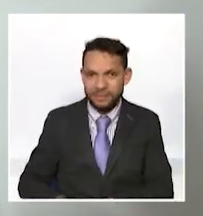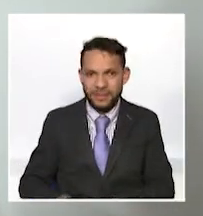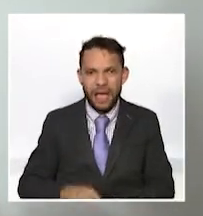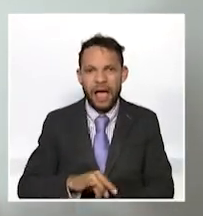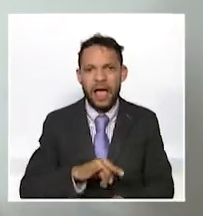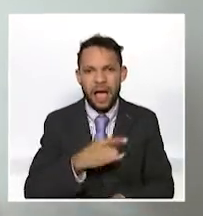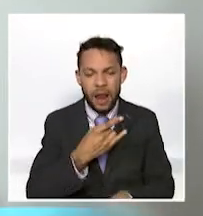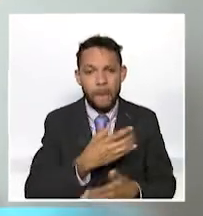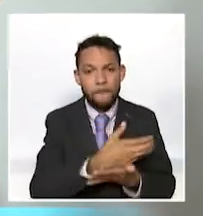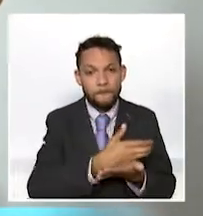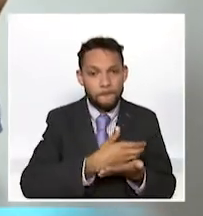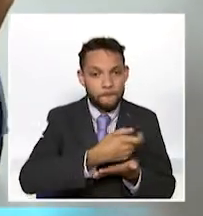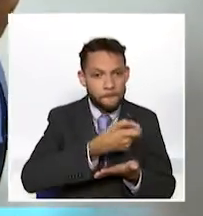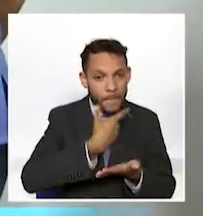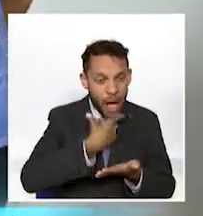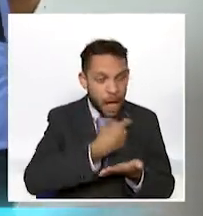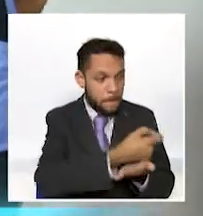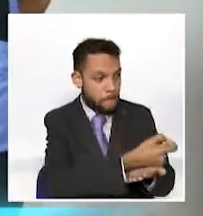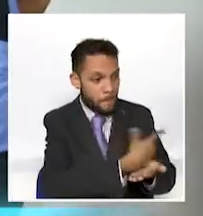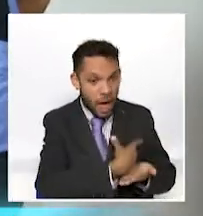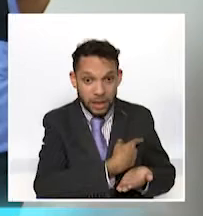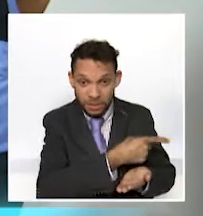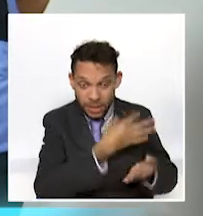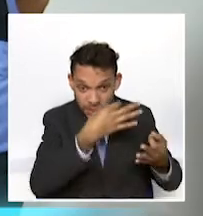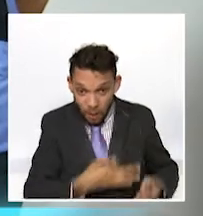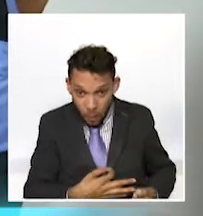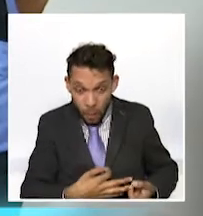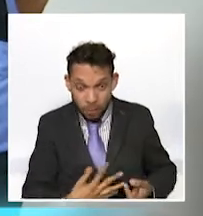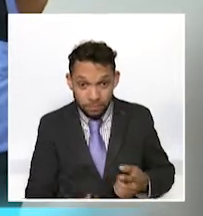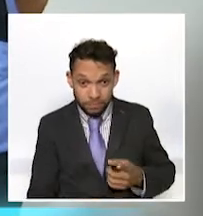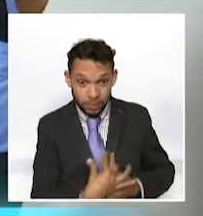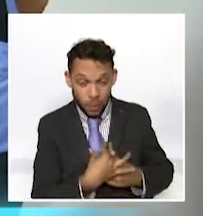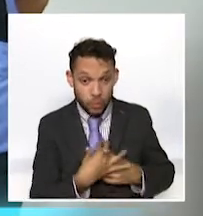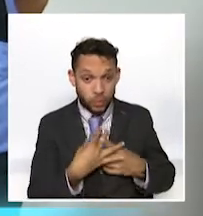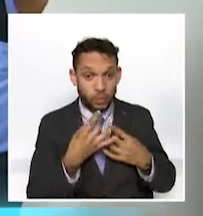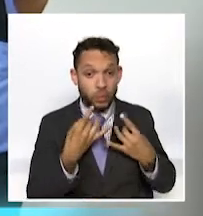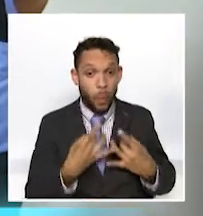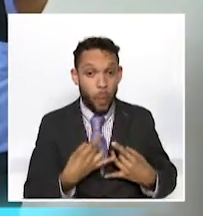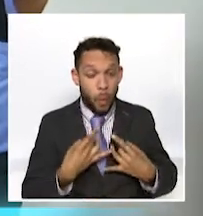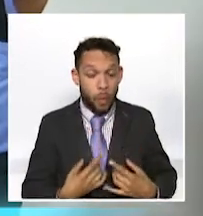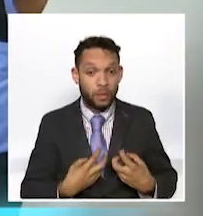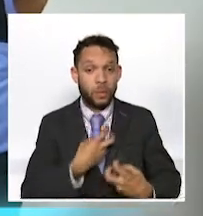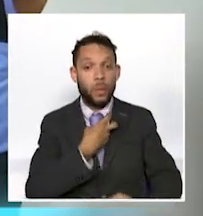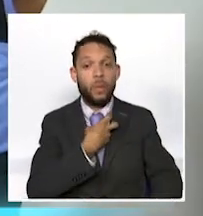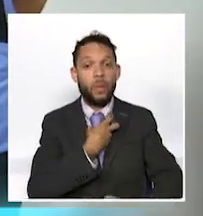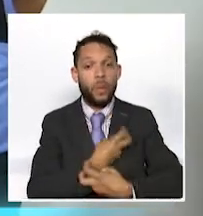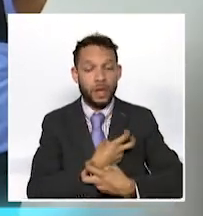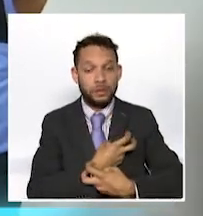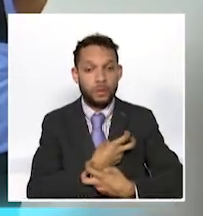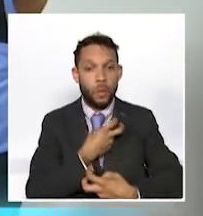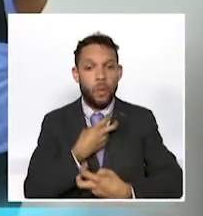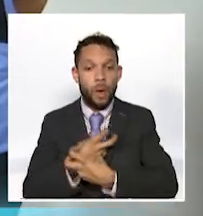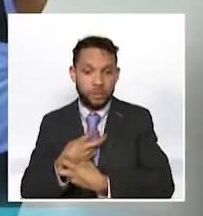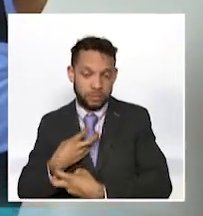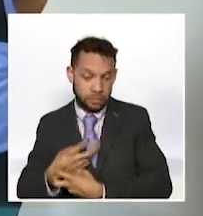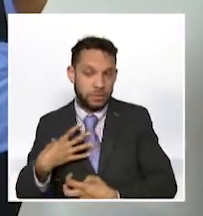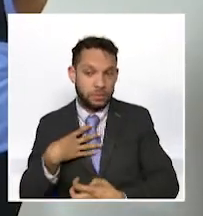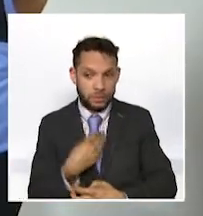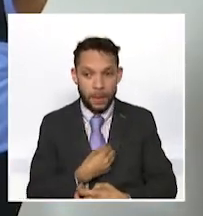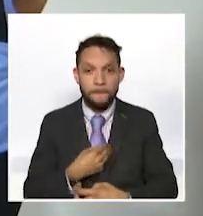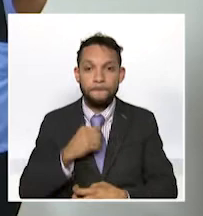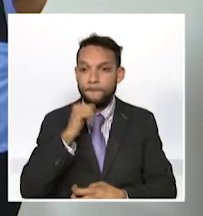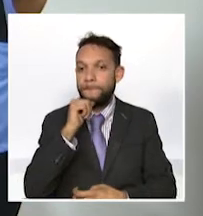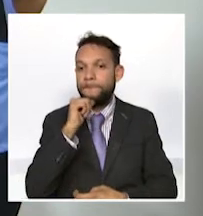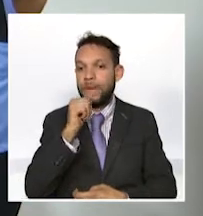de caléndula, como dice ahí que tiene eso, no va a quitar un dolor inmediato como lo hacen esas pastas y que a toda hora estamos viendo